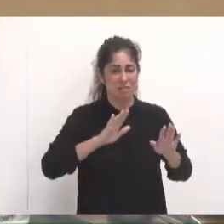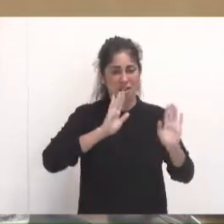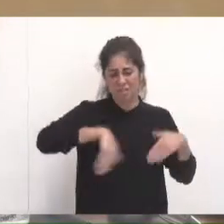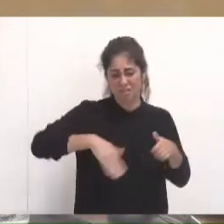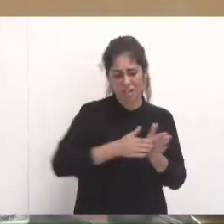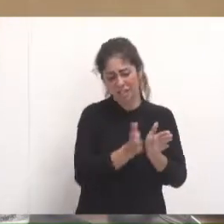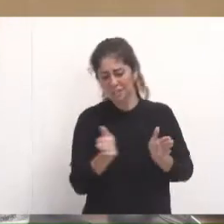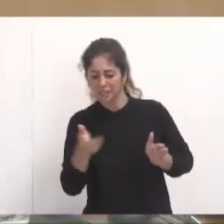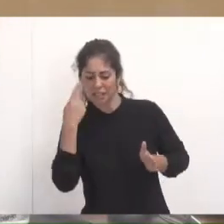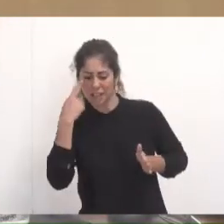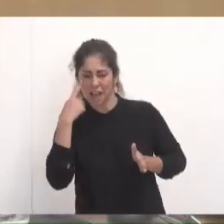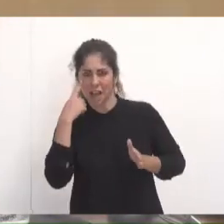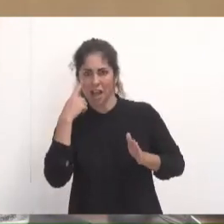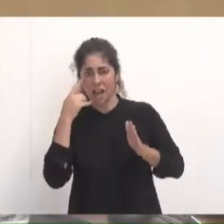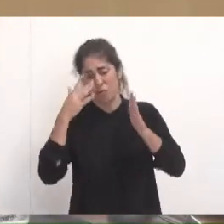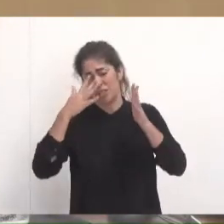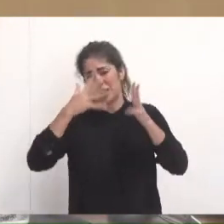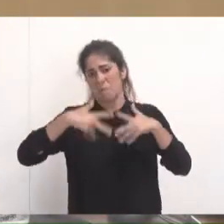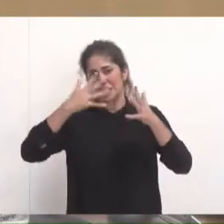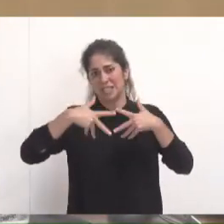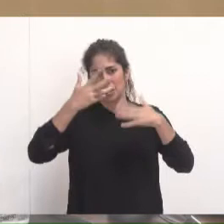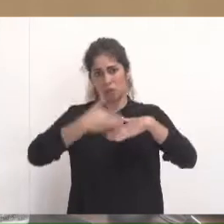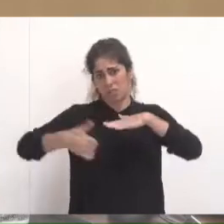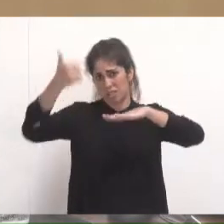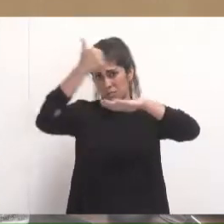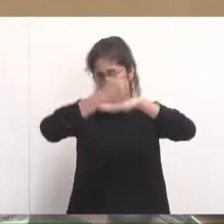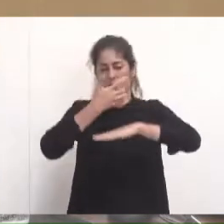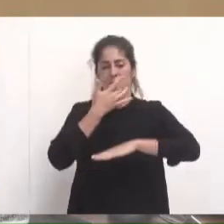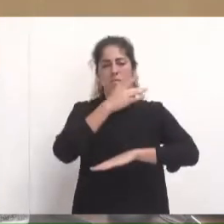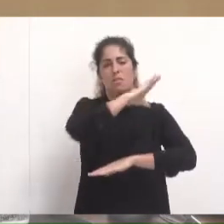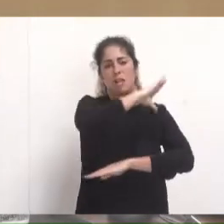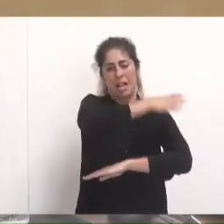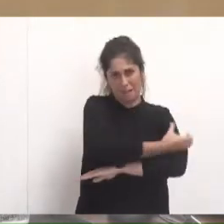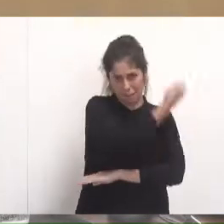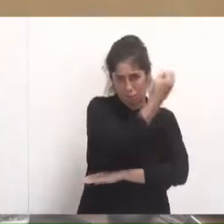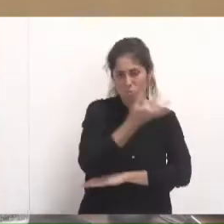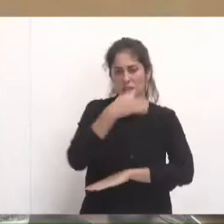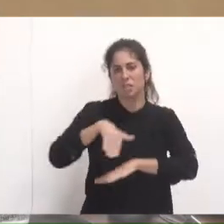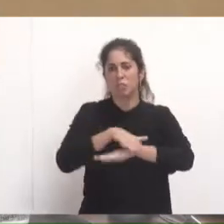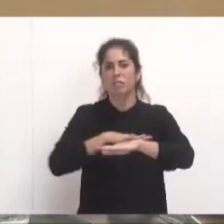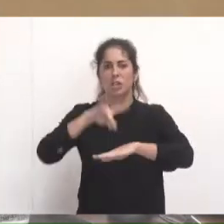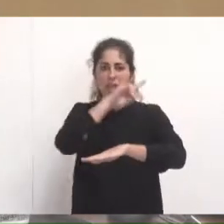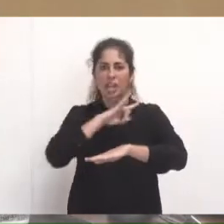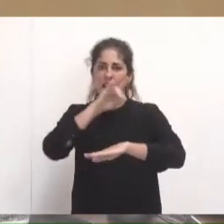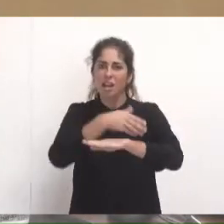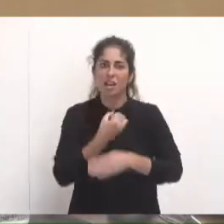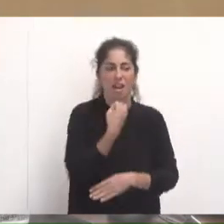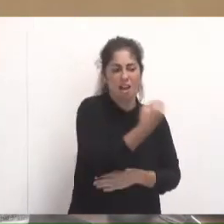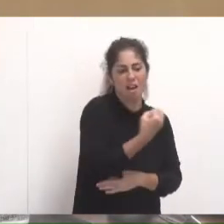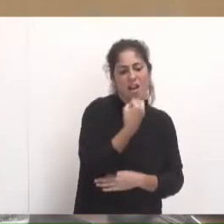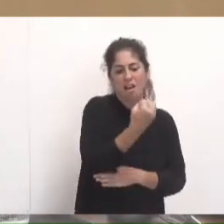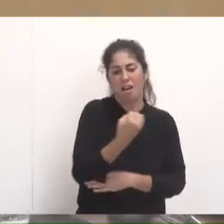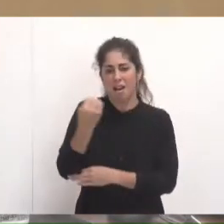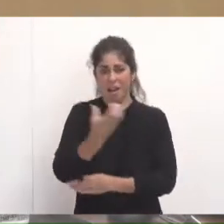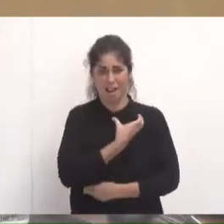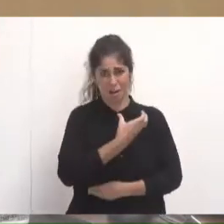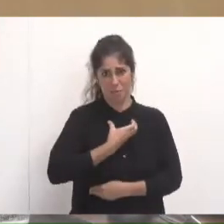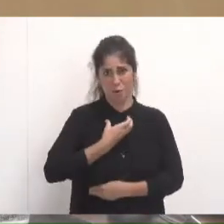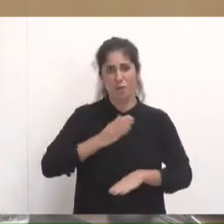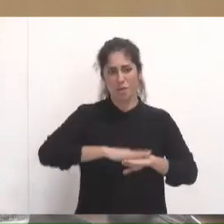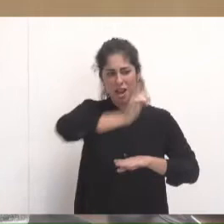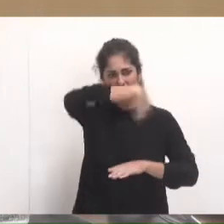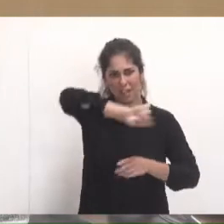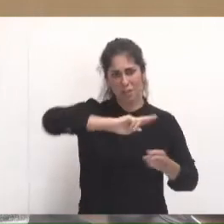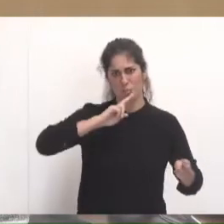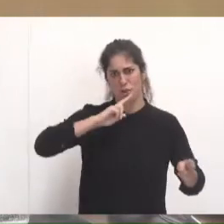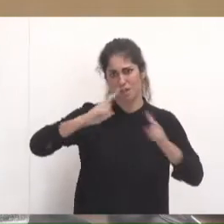desde las administraciones superiores, tanto desde el Cabildo como el Gobierno de Canarias, una cobertura a los ayuntamientos en respuesta a lo